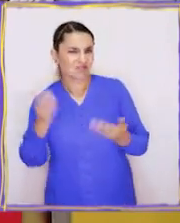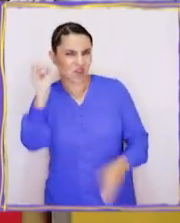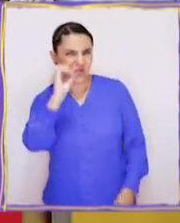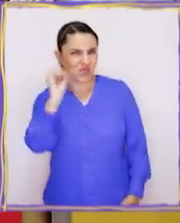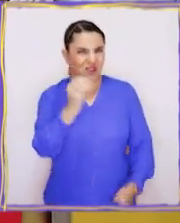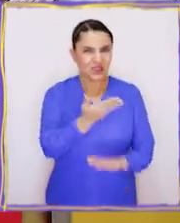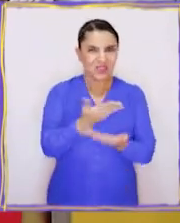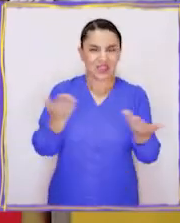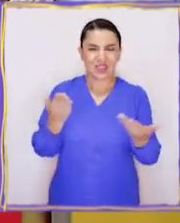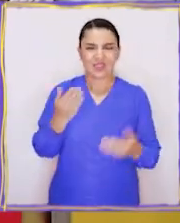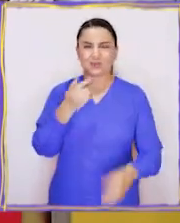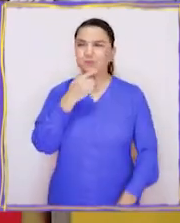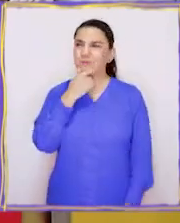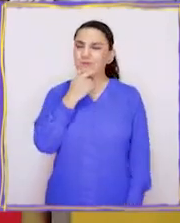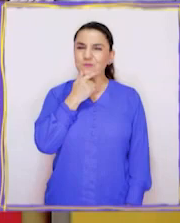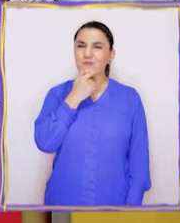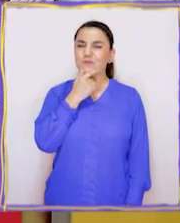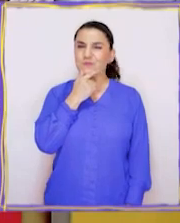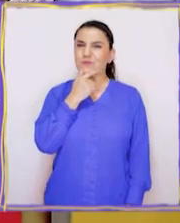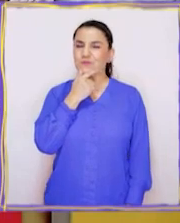opinan?